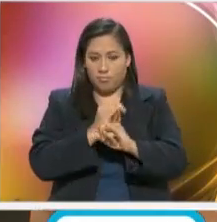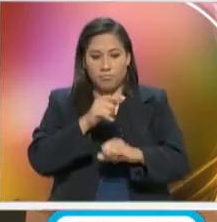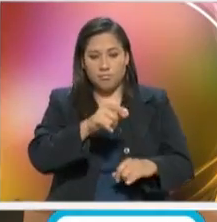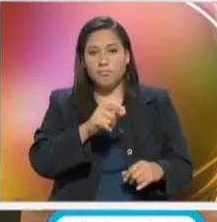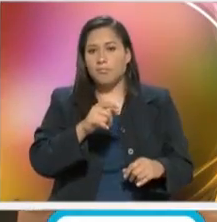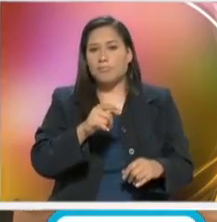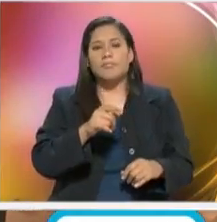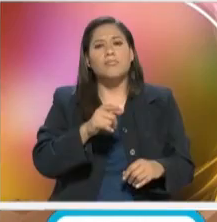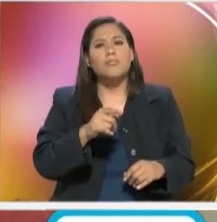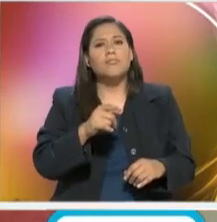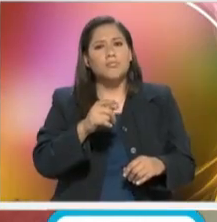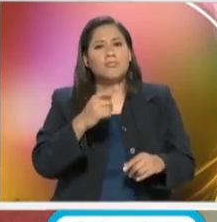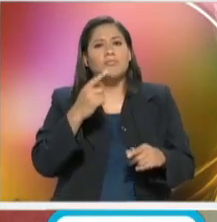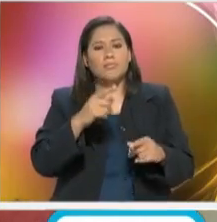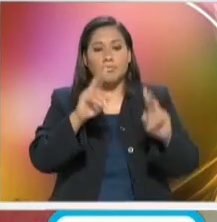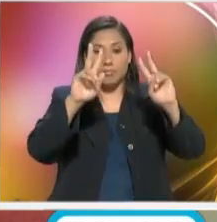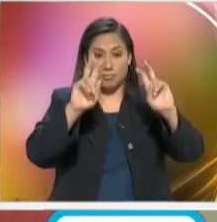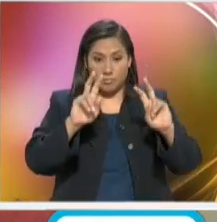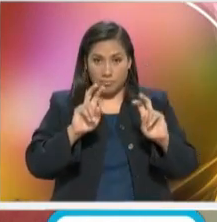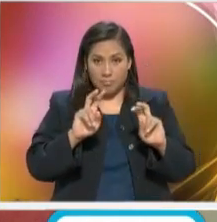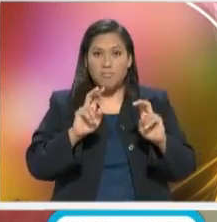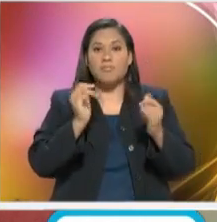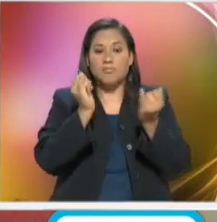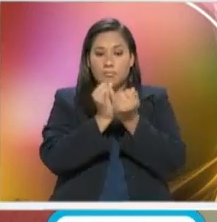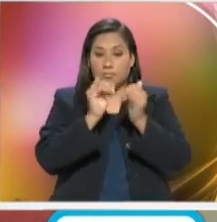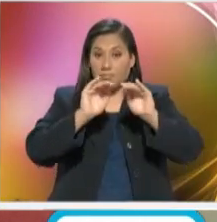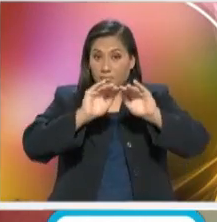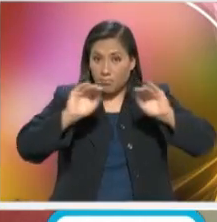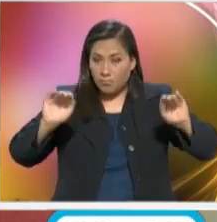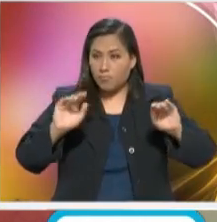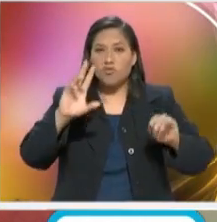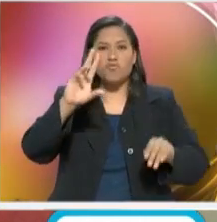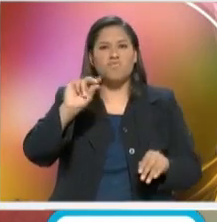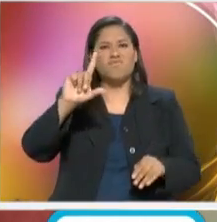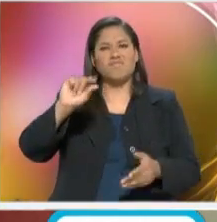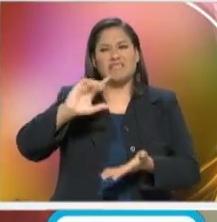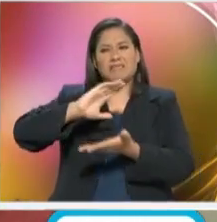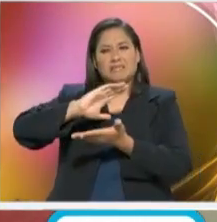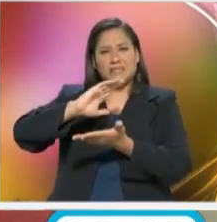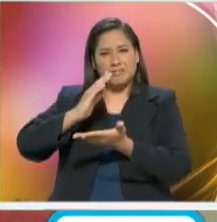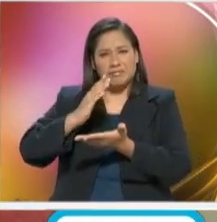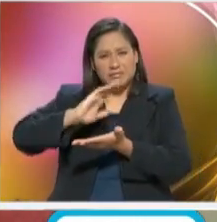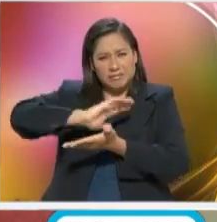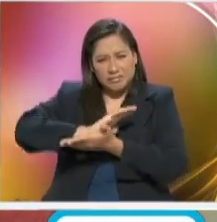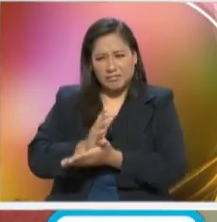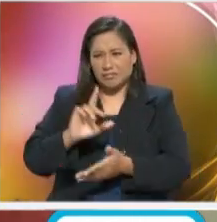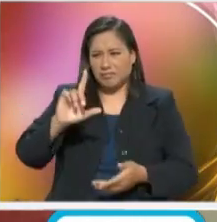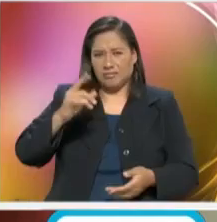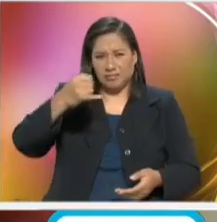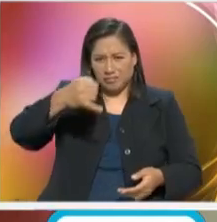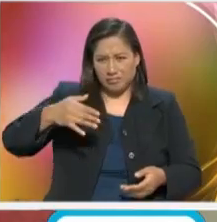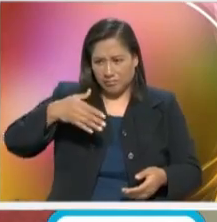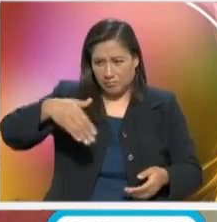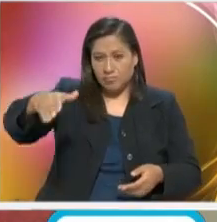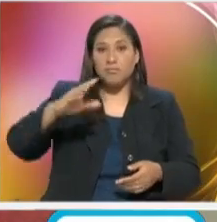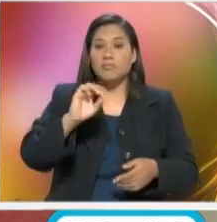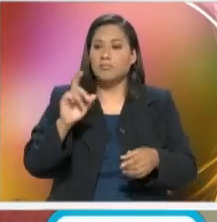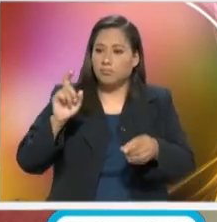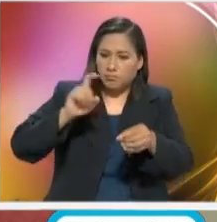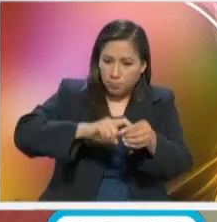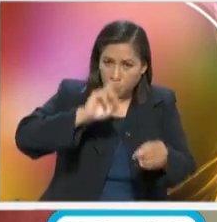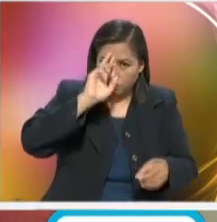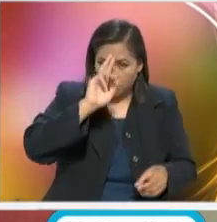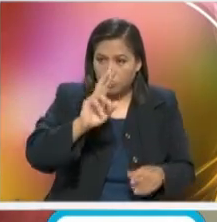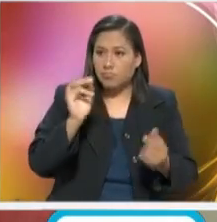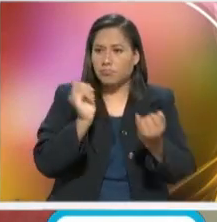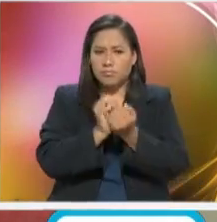tener el contenido igualitario o de igualdad, de no discriminación, de inclusión. Sí. Y de igualdad inclusive de género,